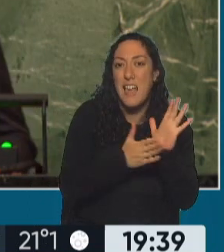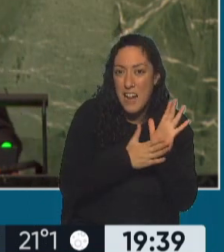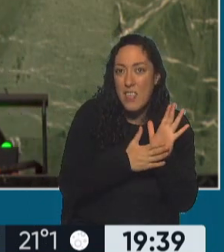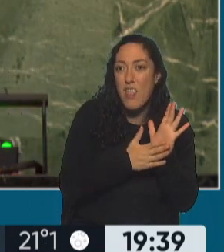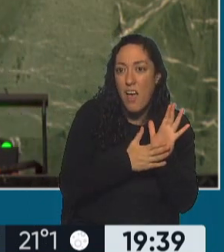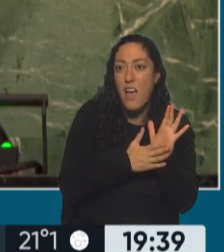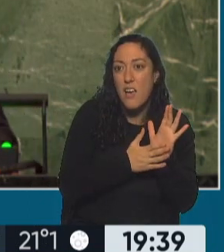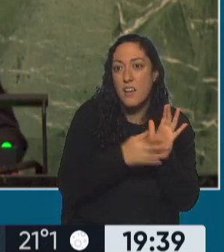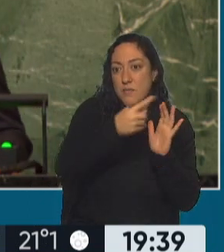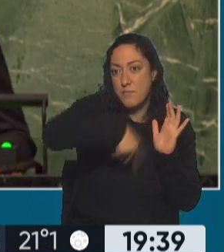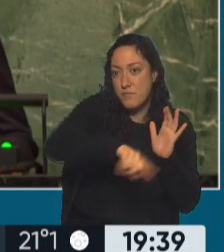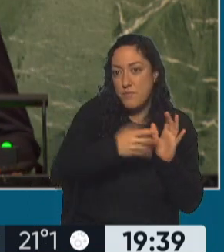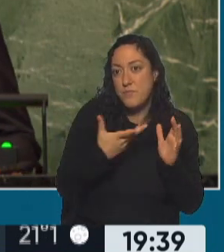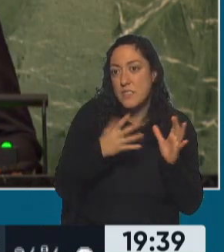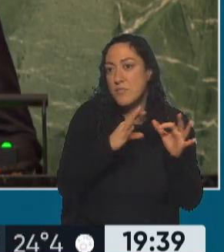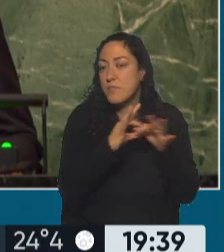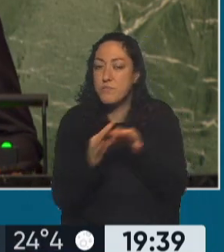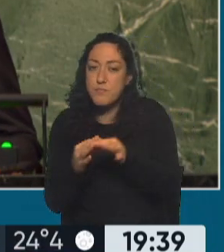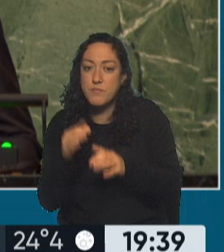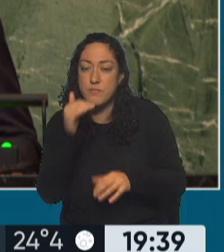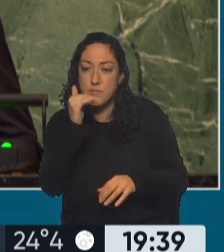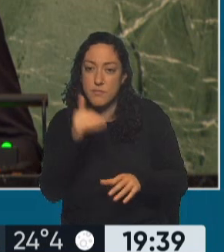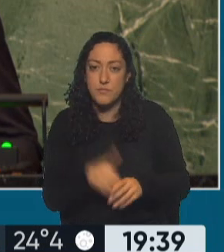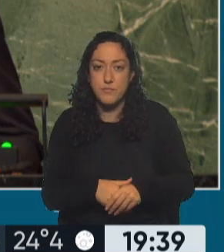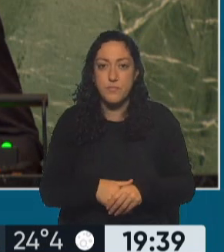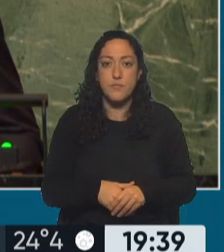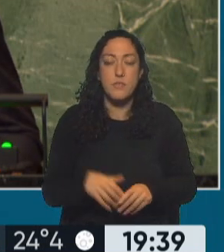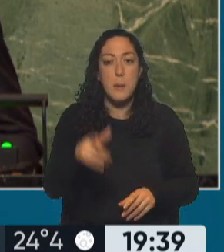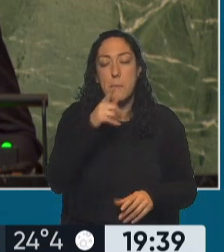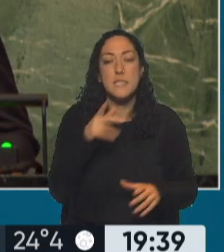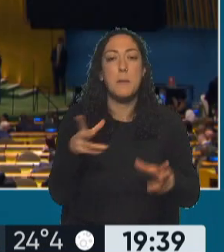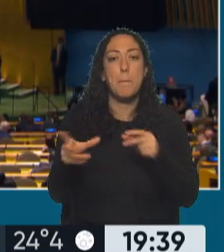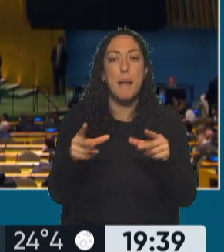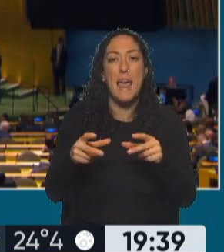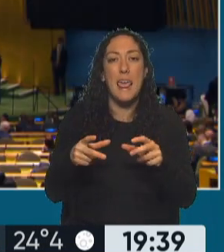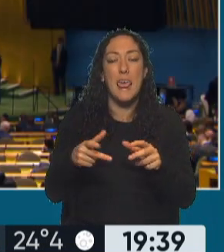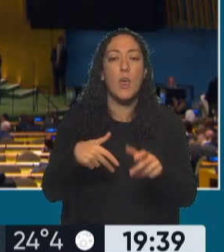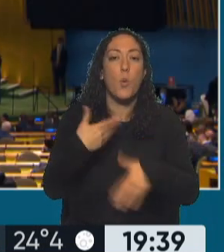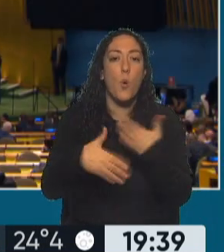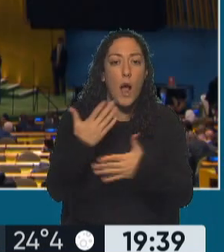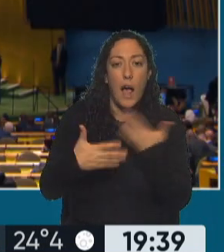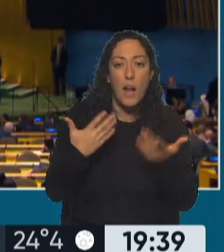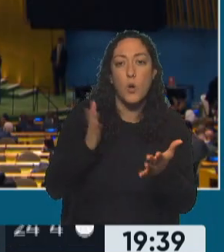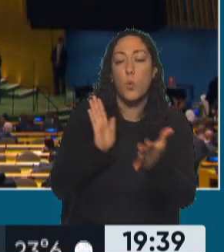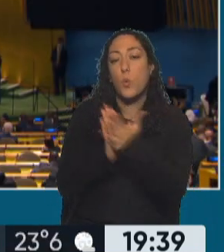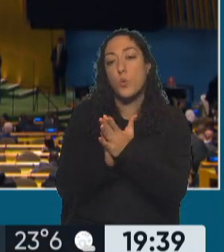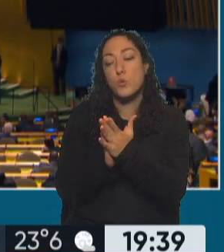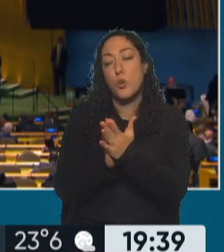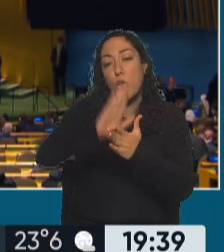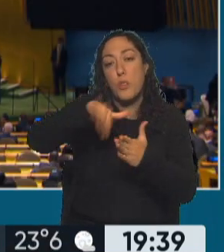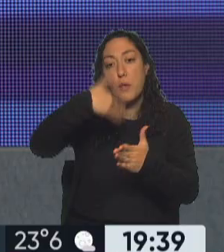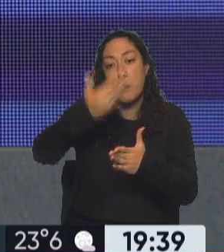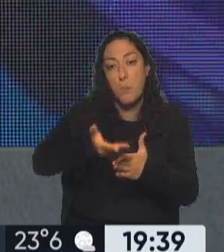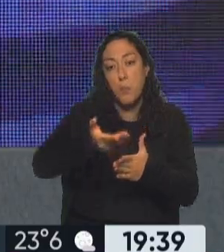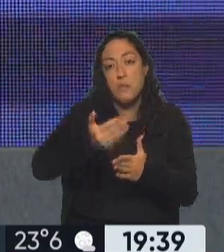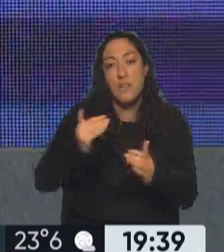Se sintonizan con Claro, algo del mensaje. comenzaron Aprendieron, arrancando jugando a la Play, vos con vos, y después ya soy un poco